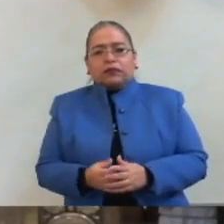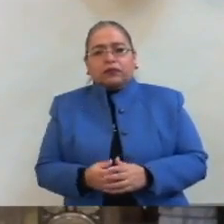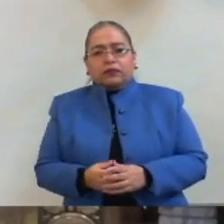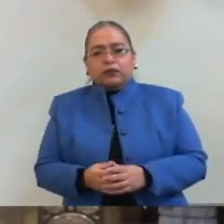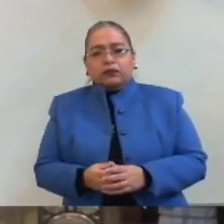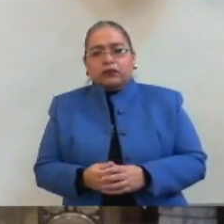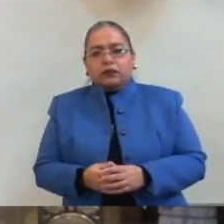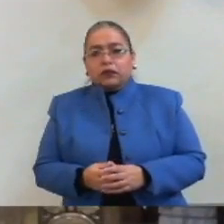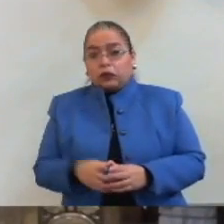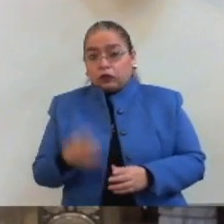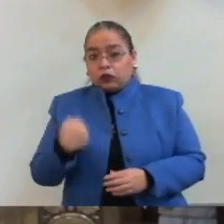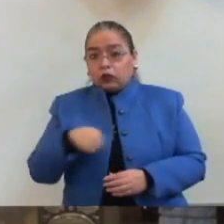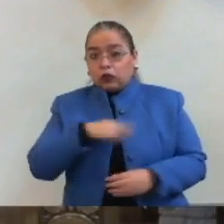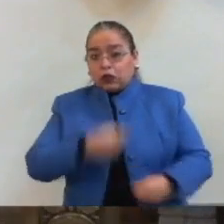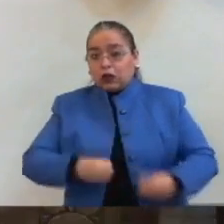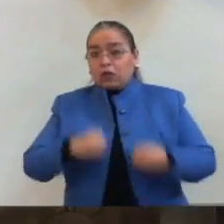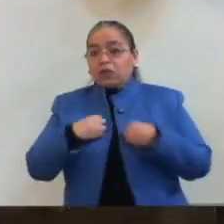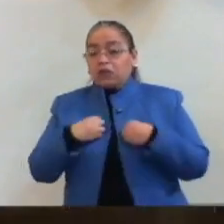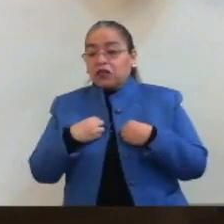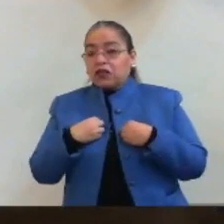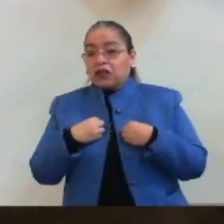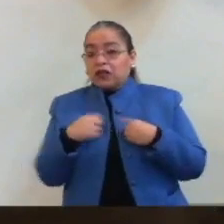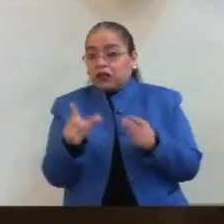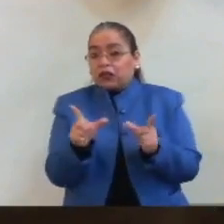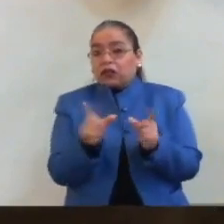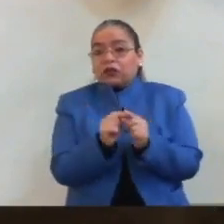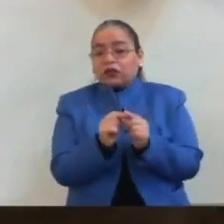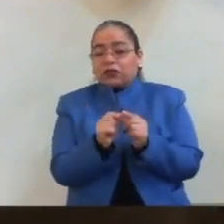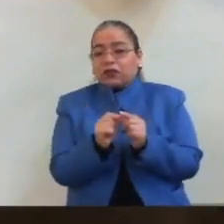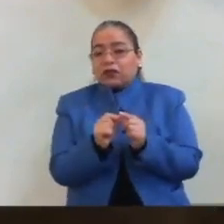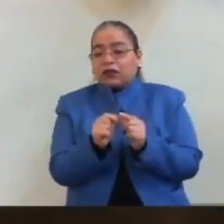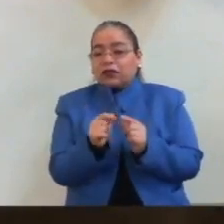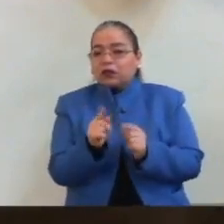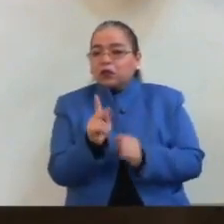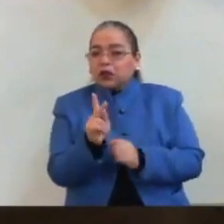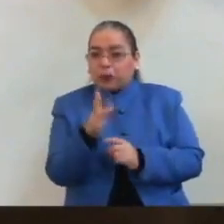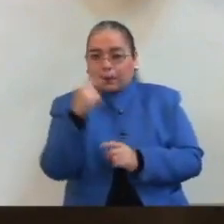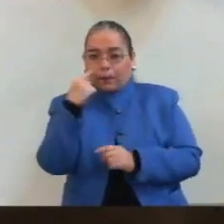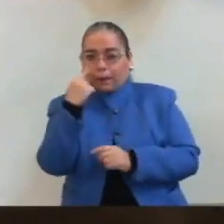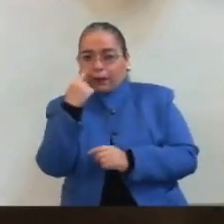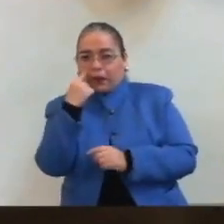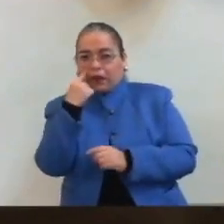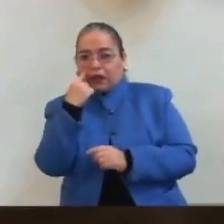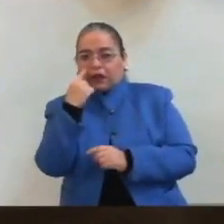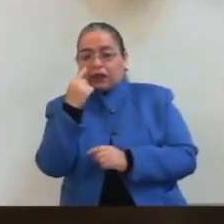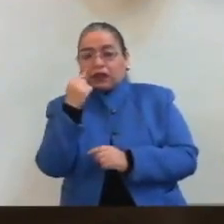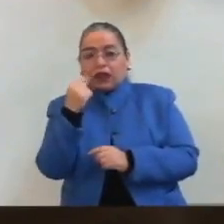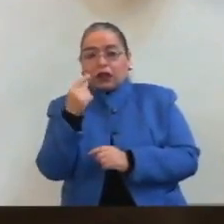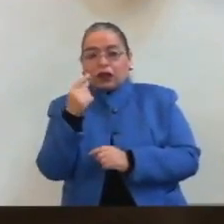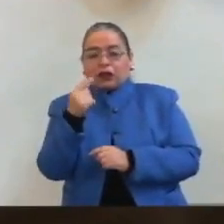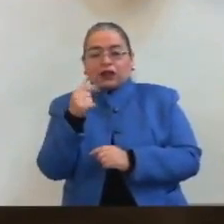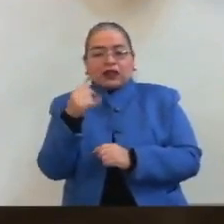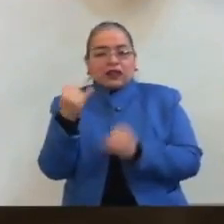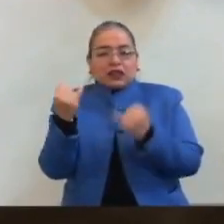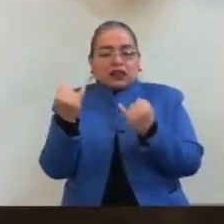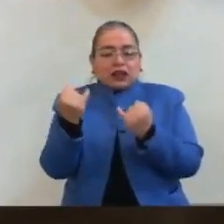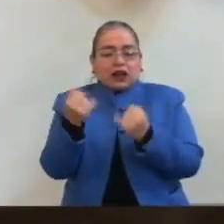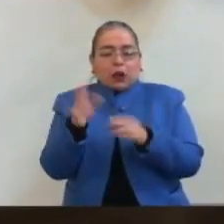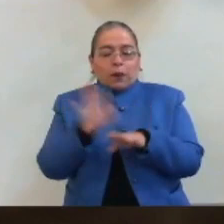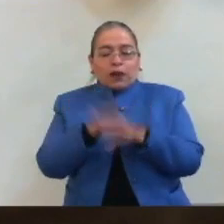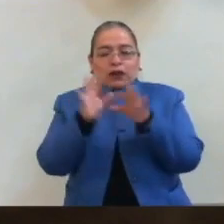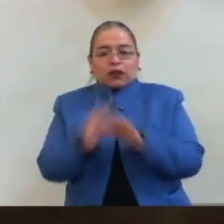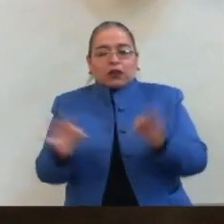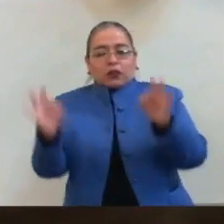el tiempo pasa pero lo más importante es que dios pasa en el tiempo